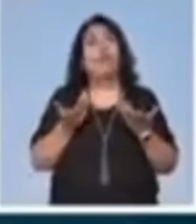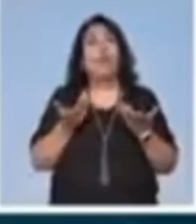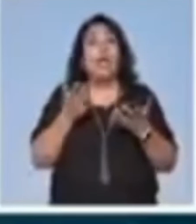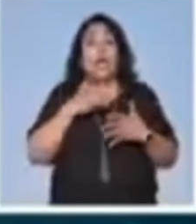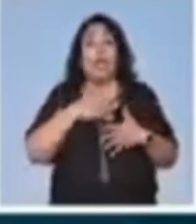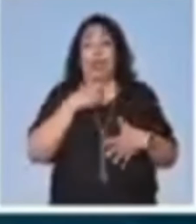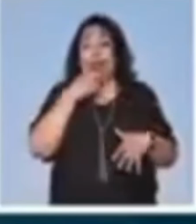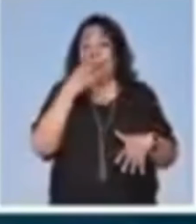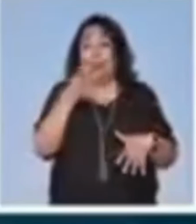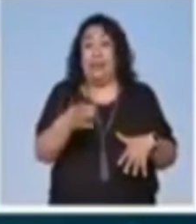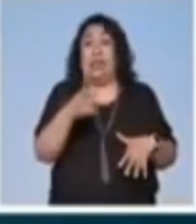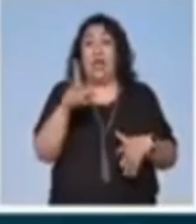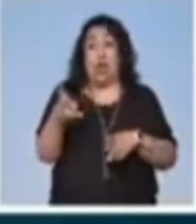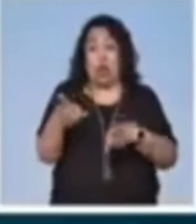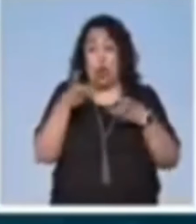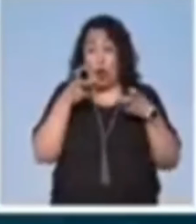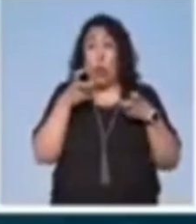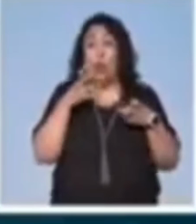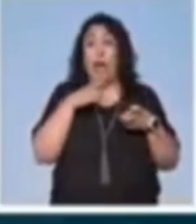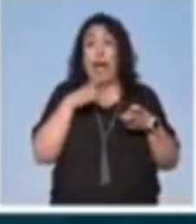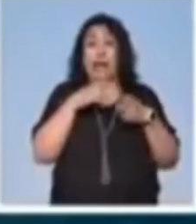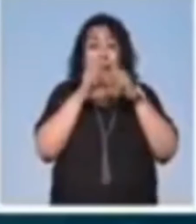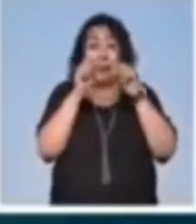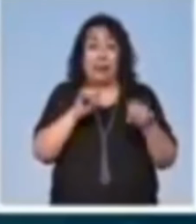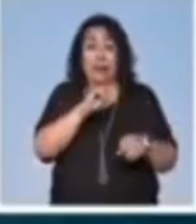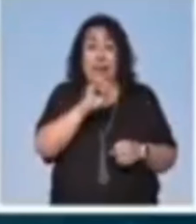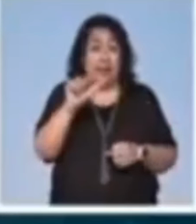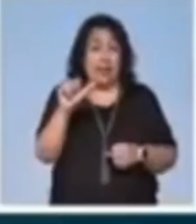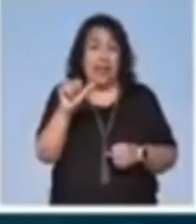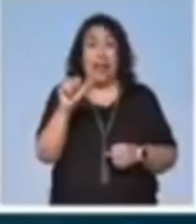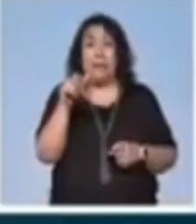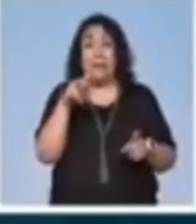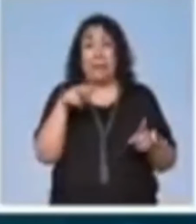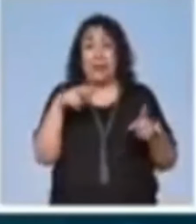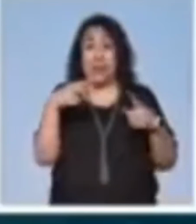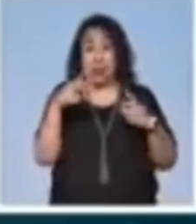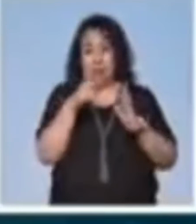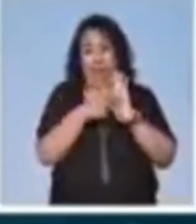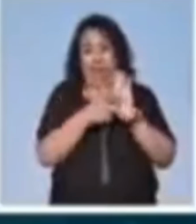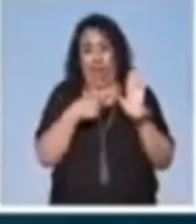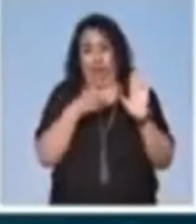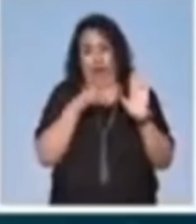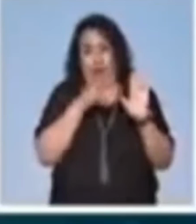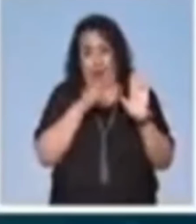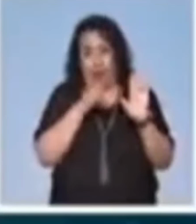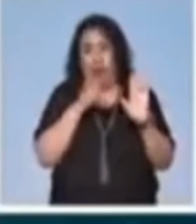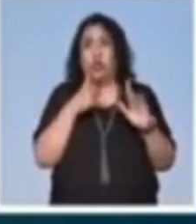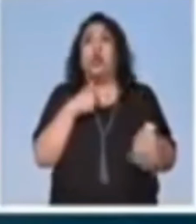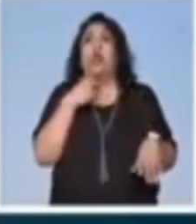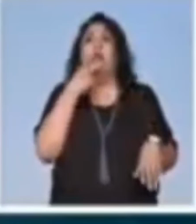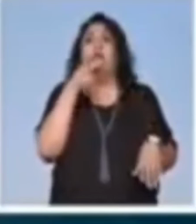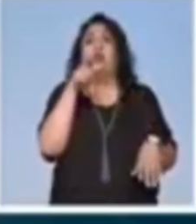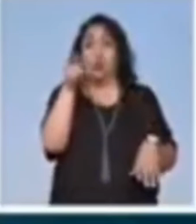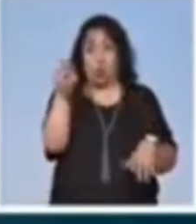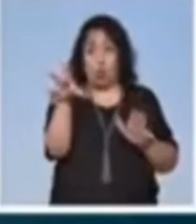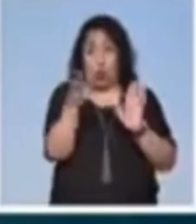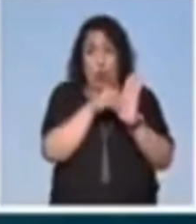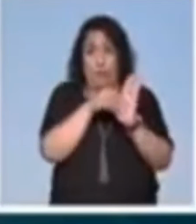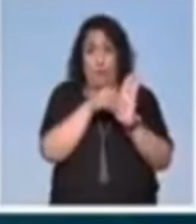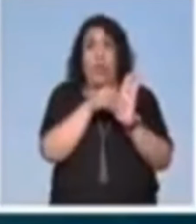no podemos hablar de un plagio que exista de un sistema de inteligencia artificial desde un punto de vista legal. Es decir, no podemos, si usted copia